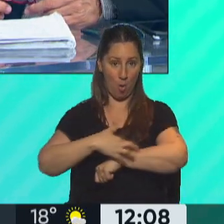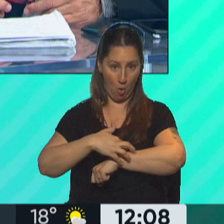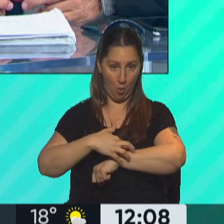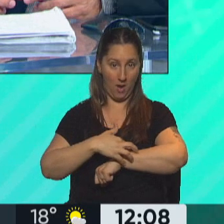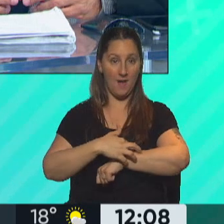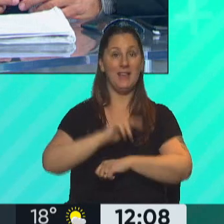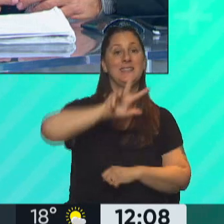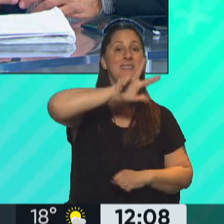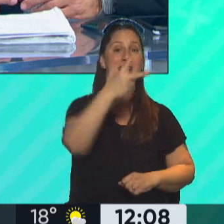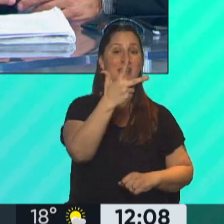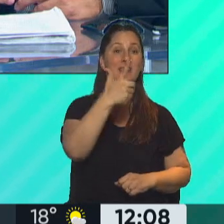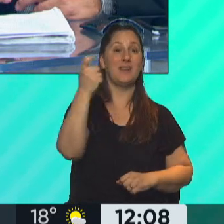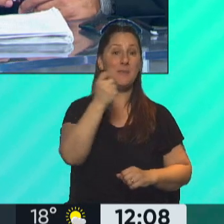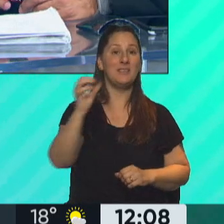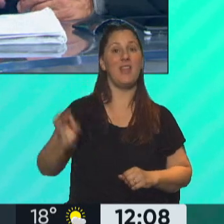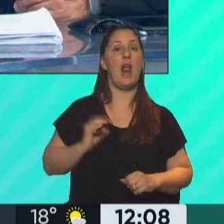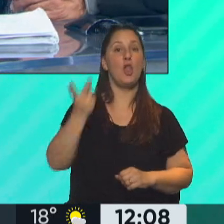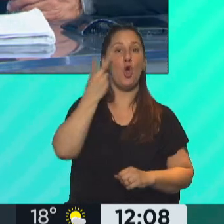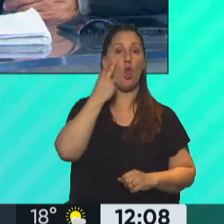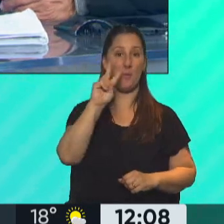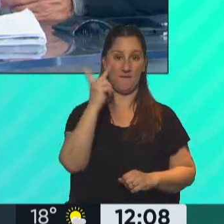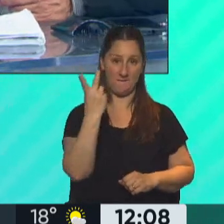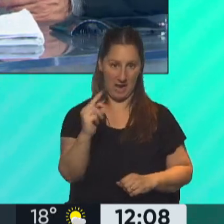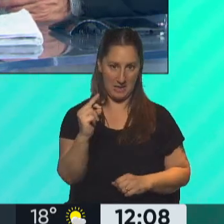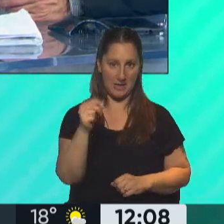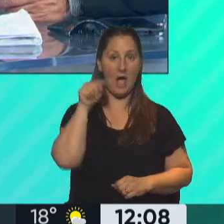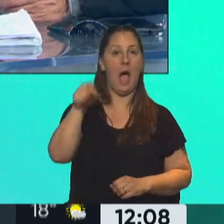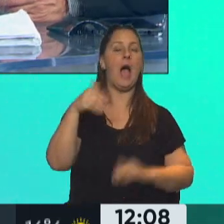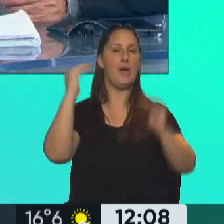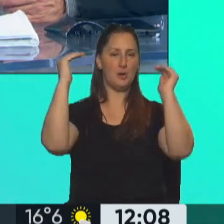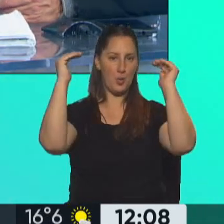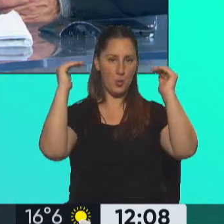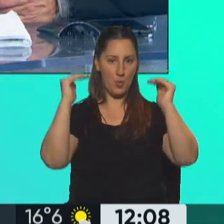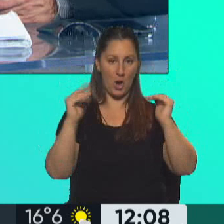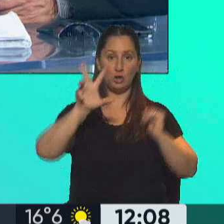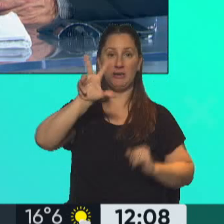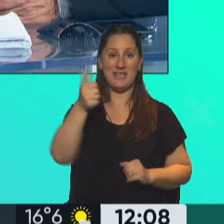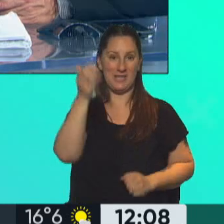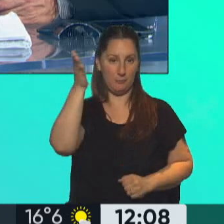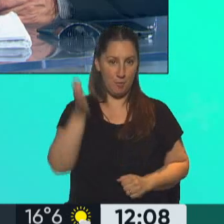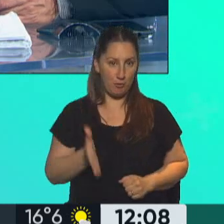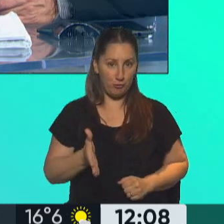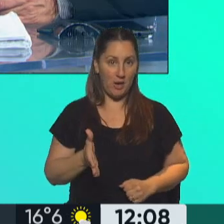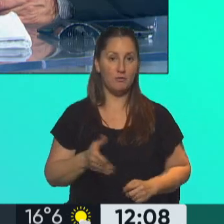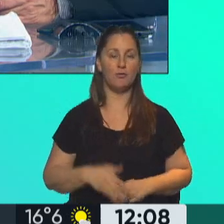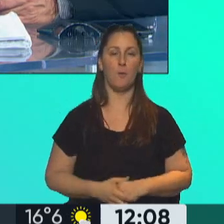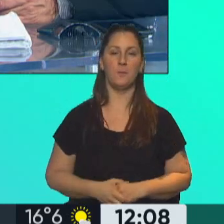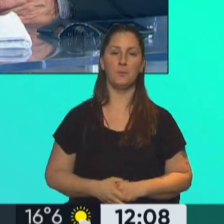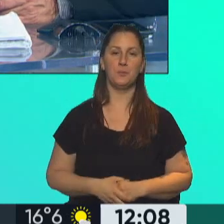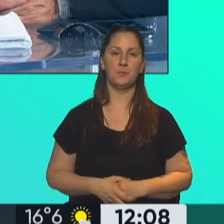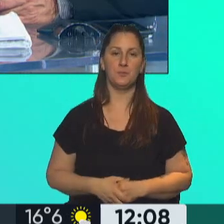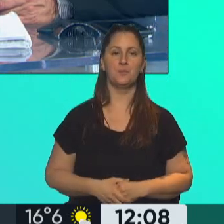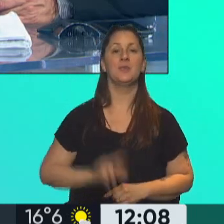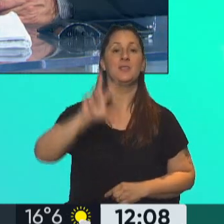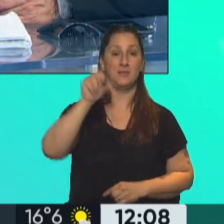el tercer trimestre del año 2020. Claro. De ahí se había bajado, se baja este 36%, que se compone inclusive de